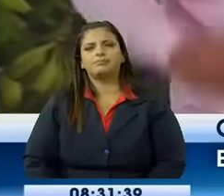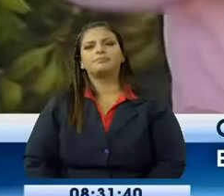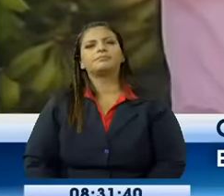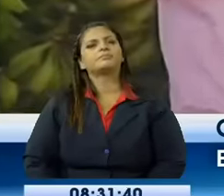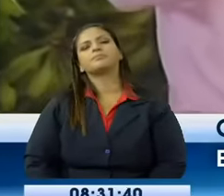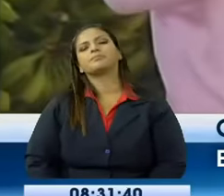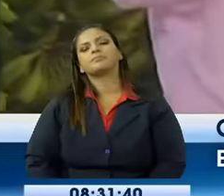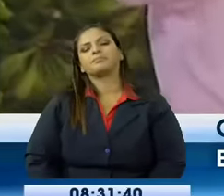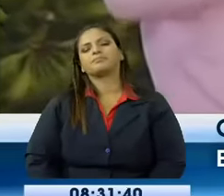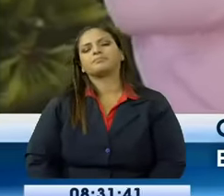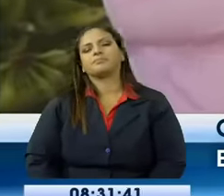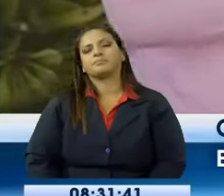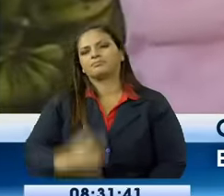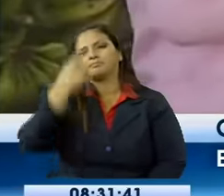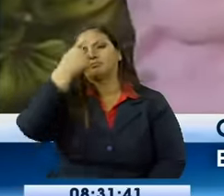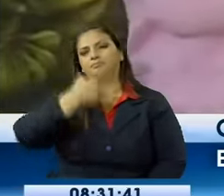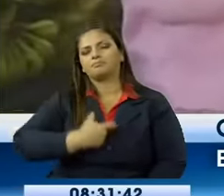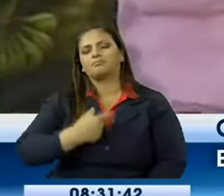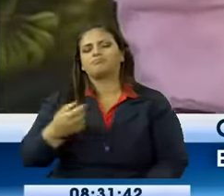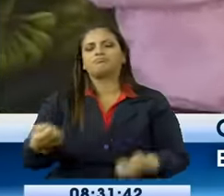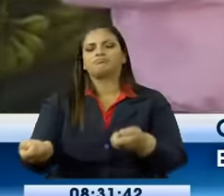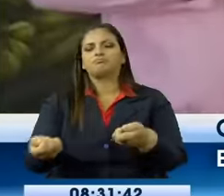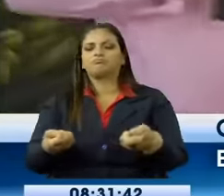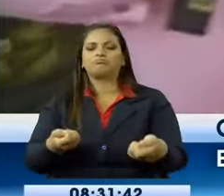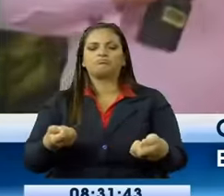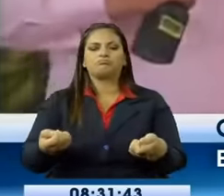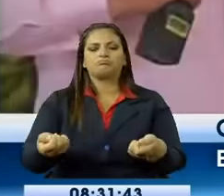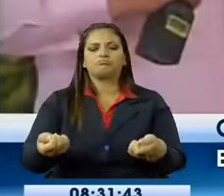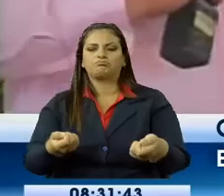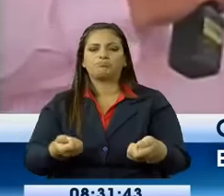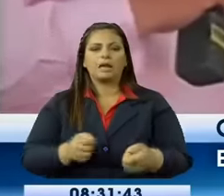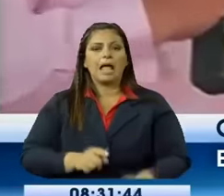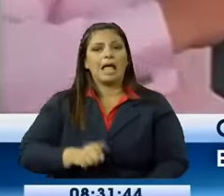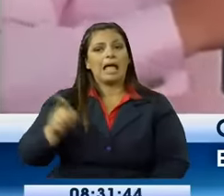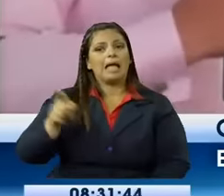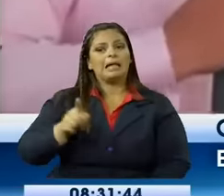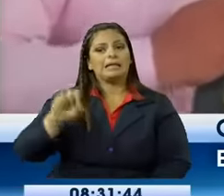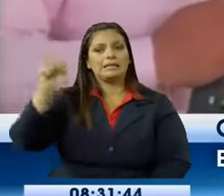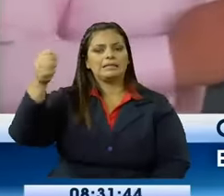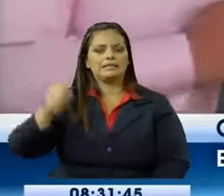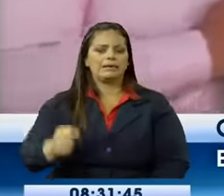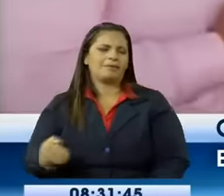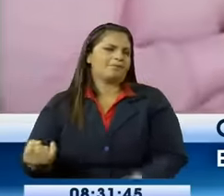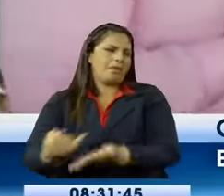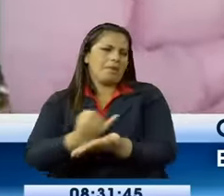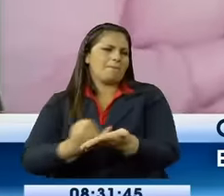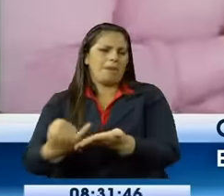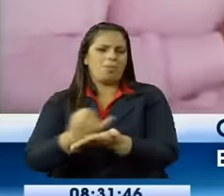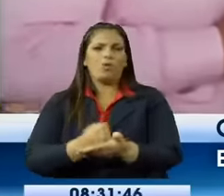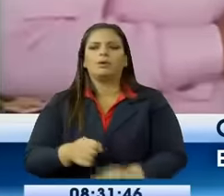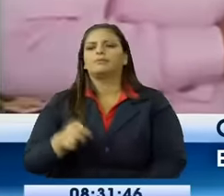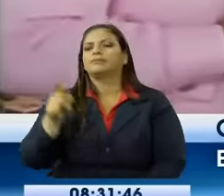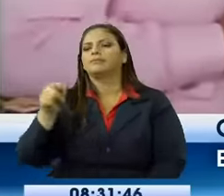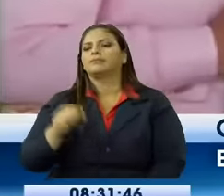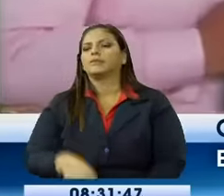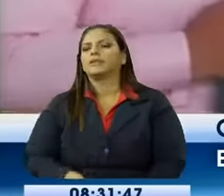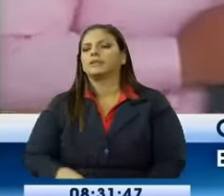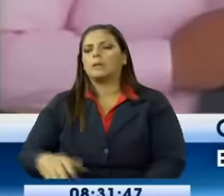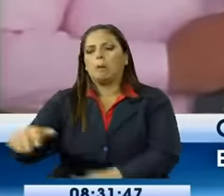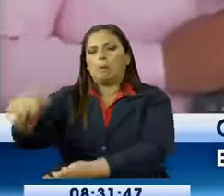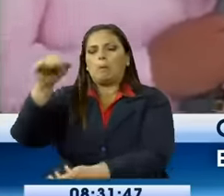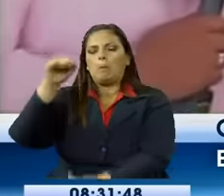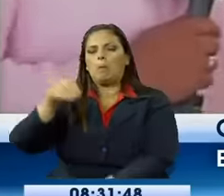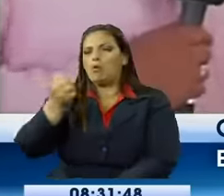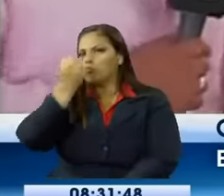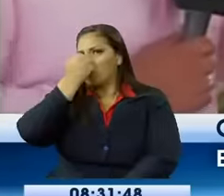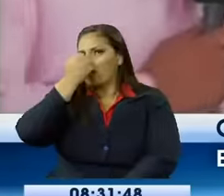transportista que yo vengo de la sierra porque lo compré? Por ejemplo, usted tiene su plantación de tomates allá en Imbabura. Y yo le compré a usted a $5 el quintal.